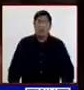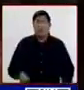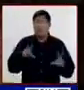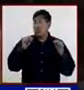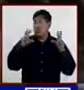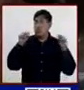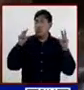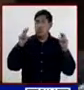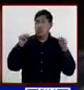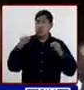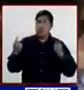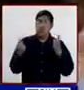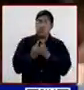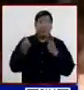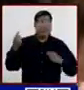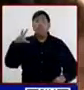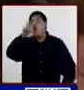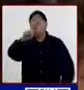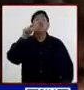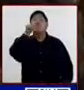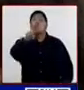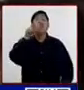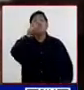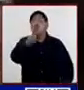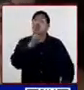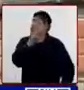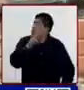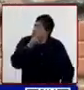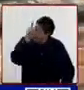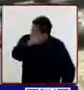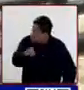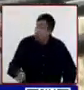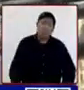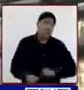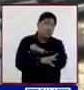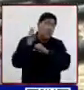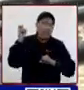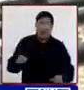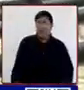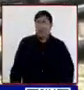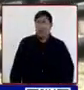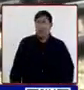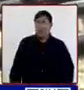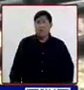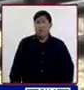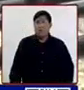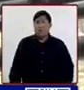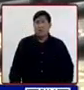No, me está encontrando. No, eres tú, don Pascual, eres tú. Eres tú. ¿Cómo dices yo?